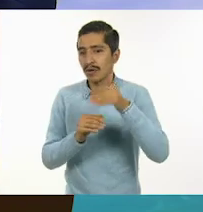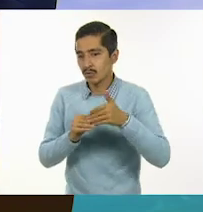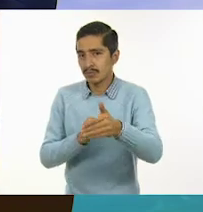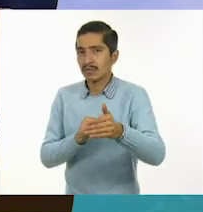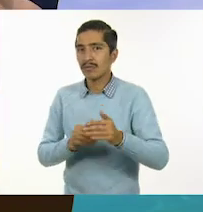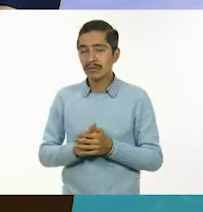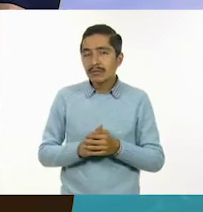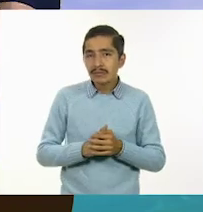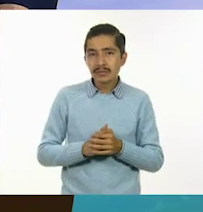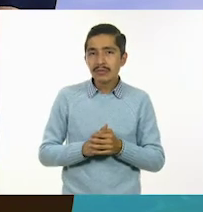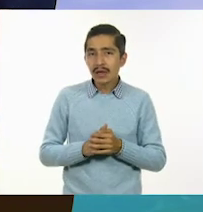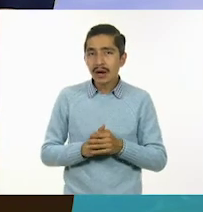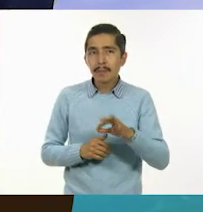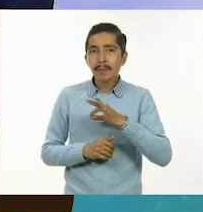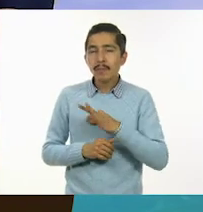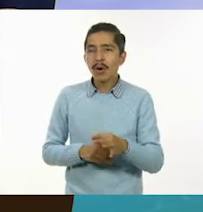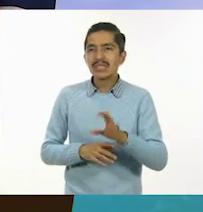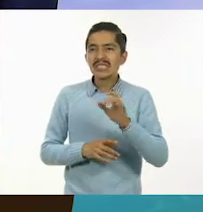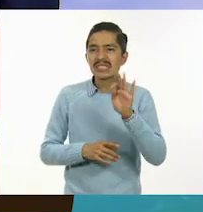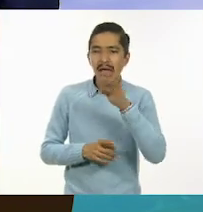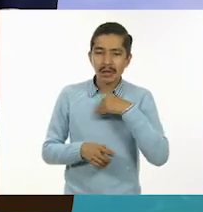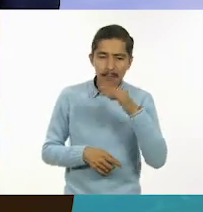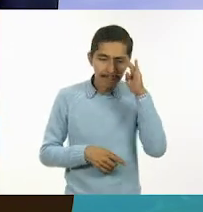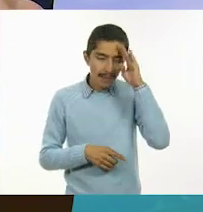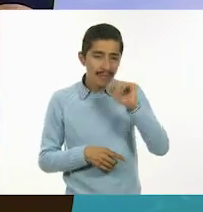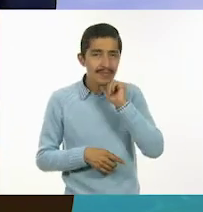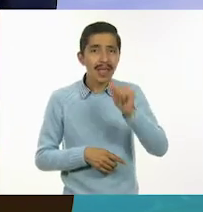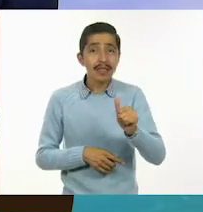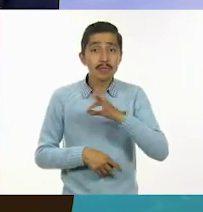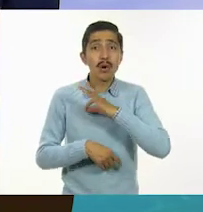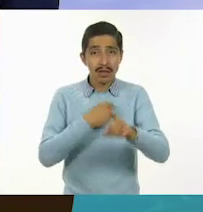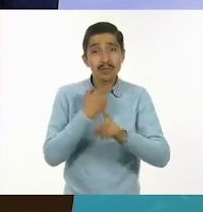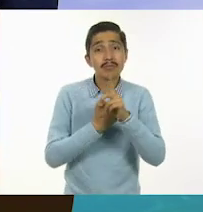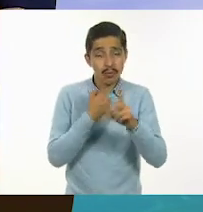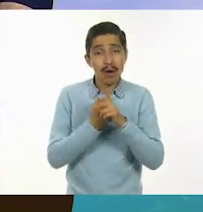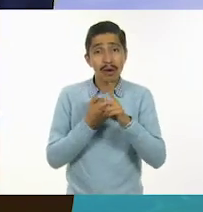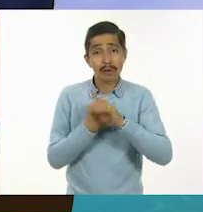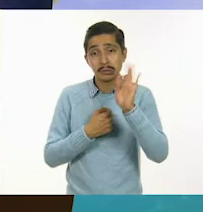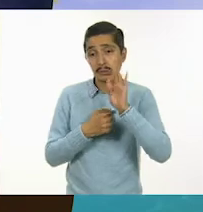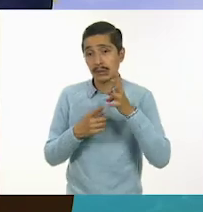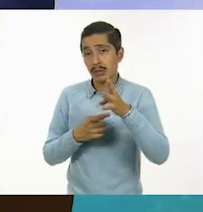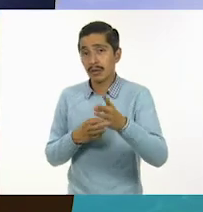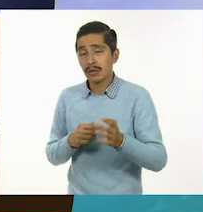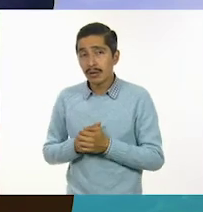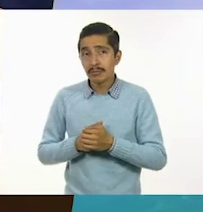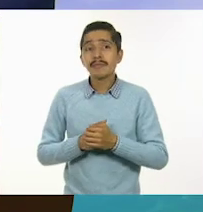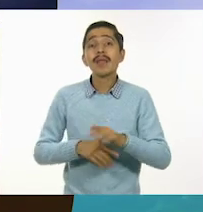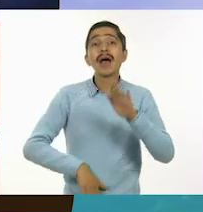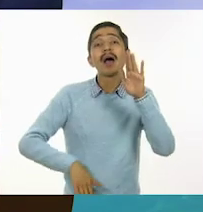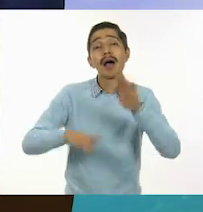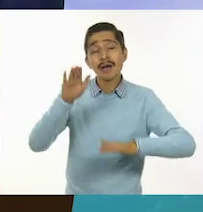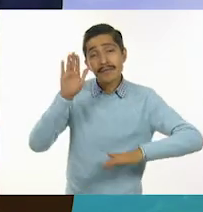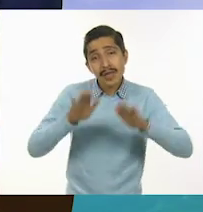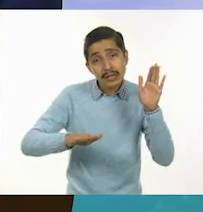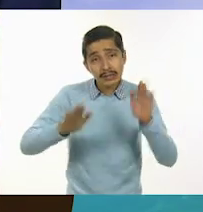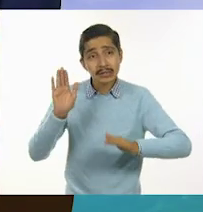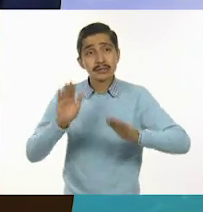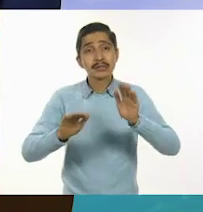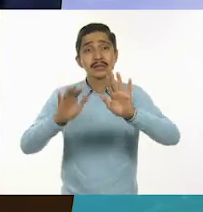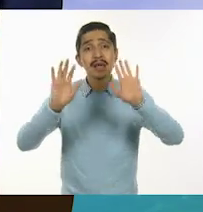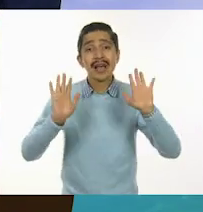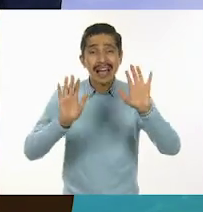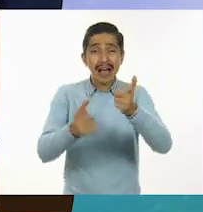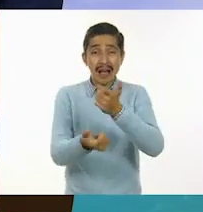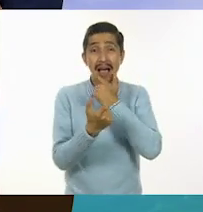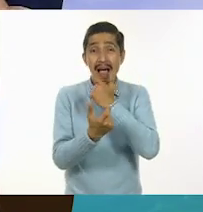dado, reaccionar sin pensar puede traernos problemas. Y que algunas veces, hasta